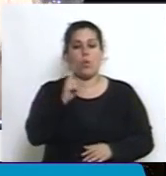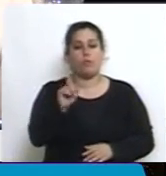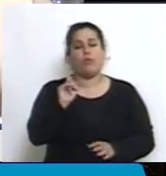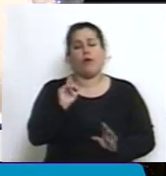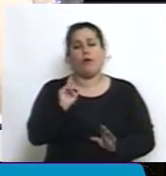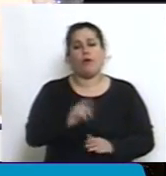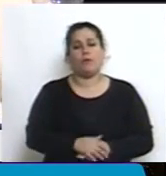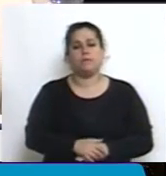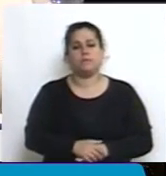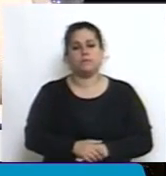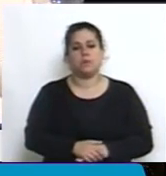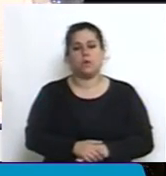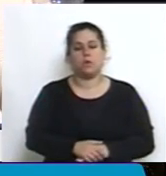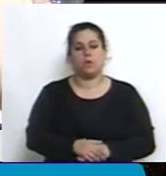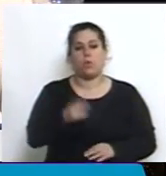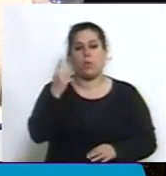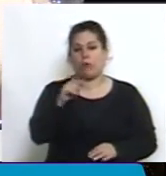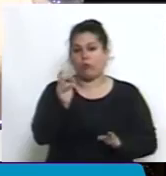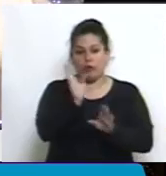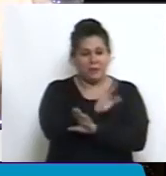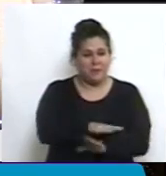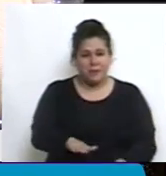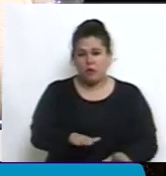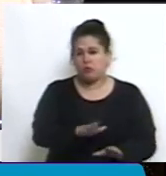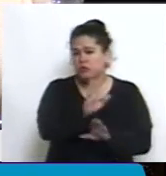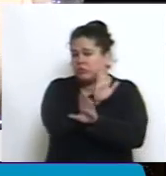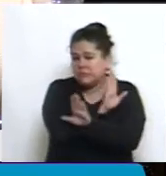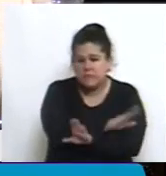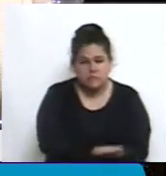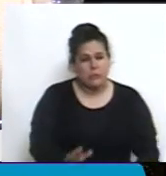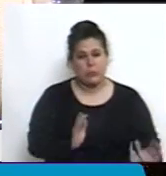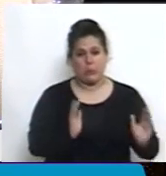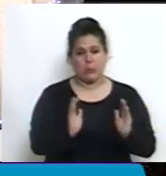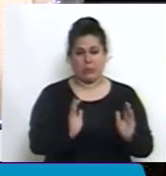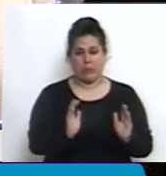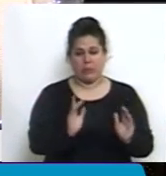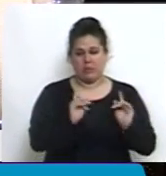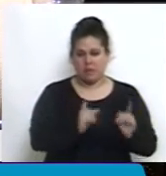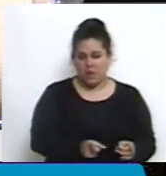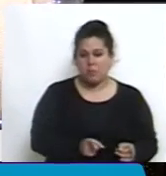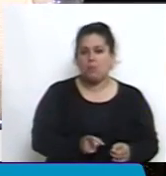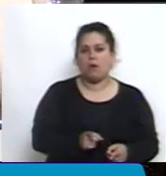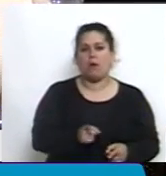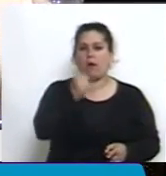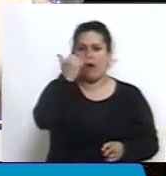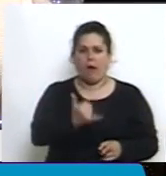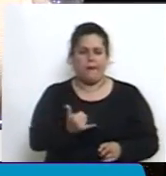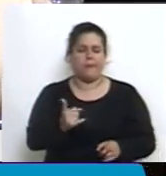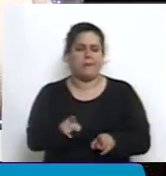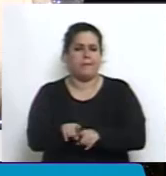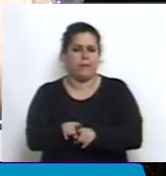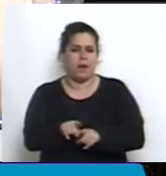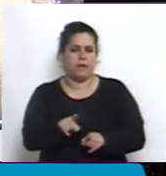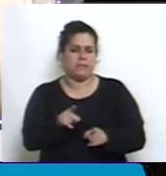cuando se da en niños muy niños, en chicos muy chicos, se genera un